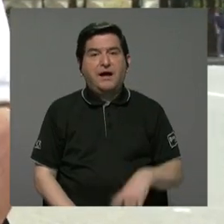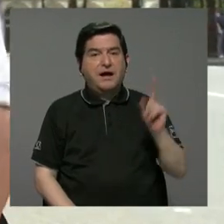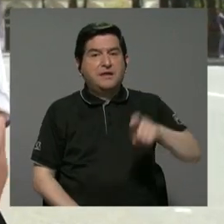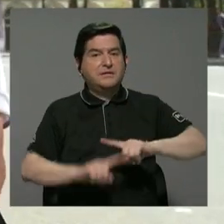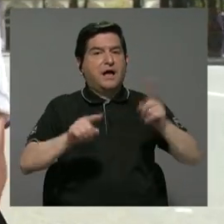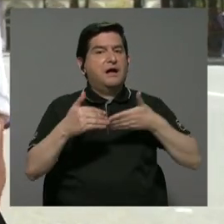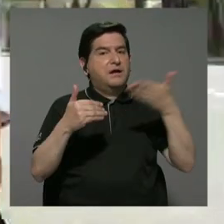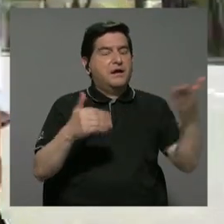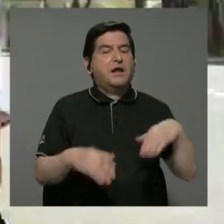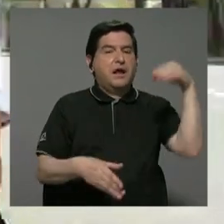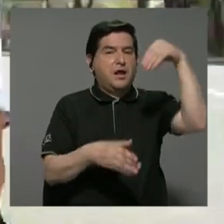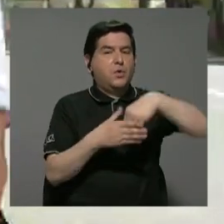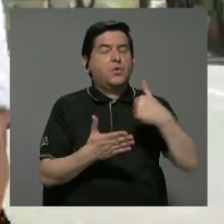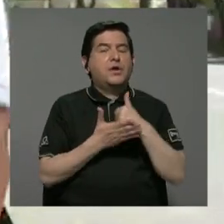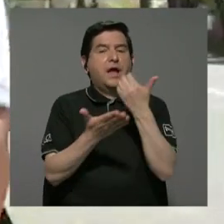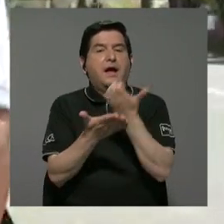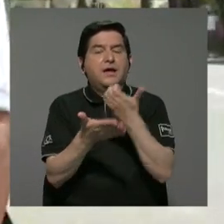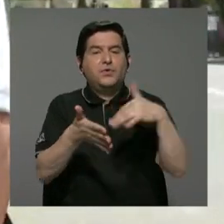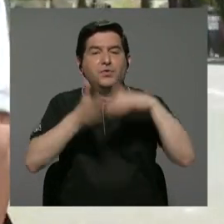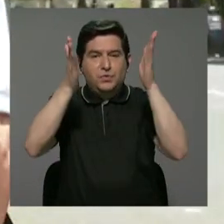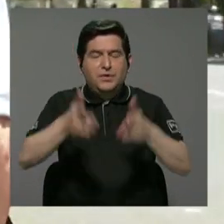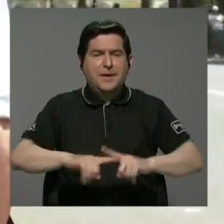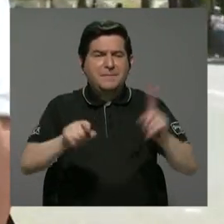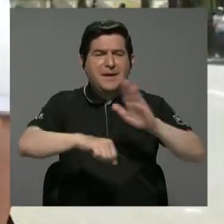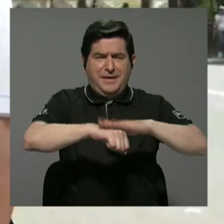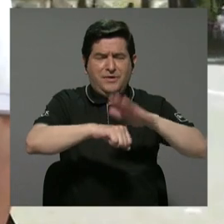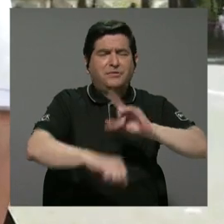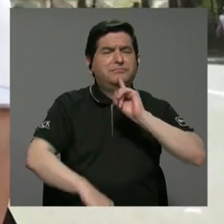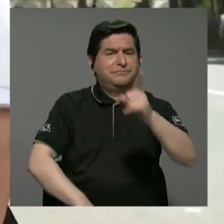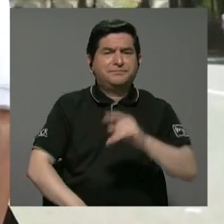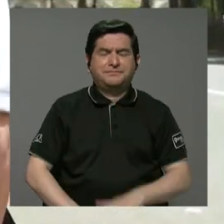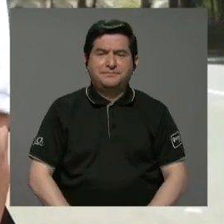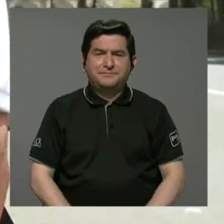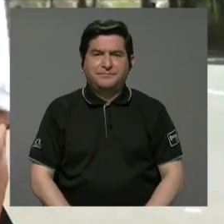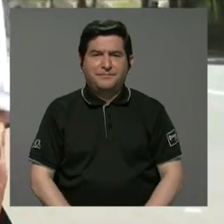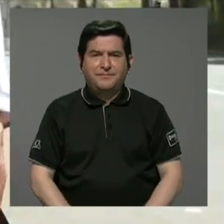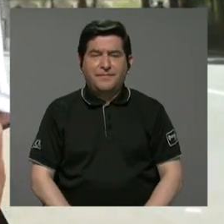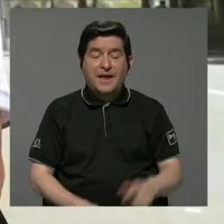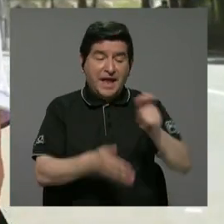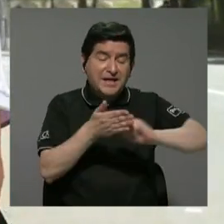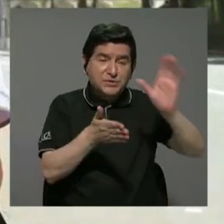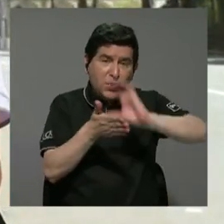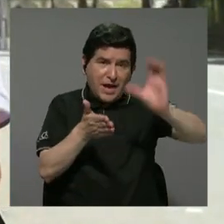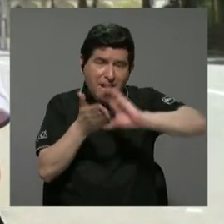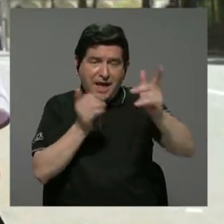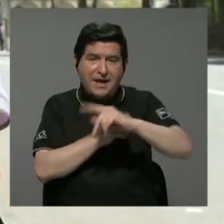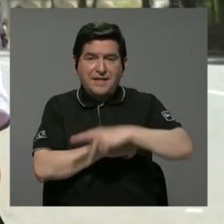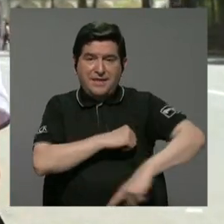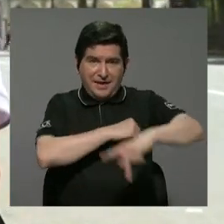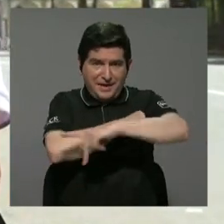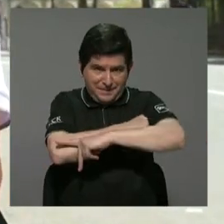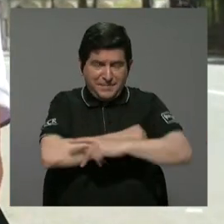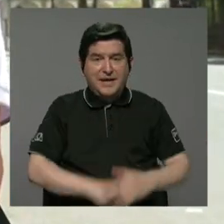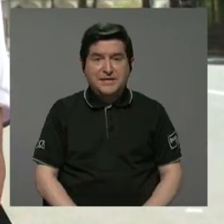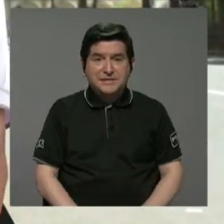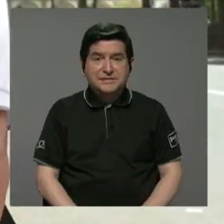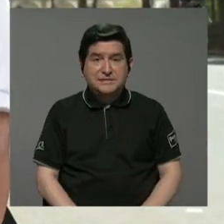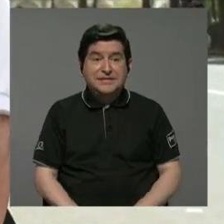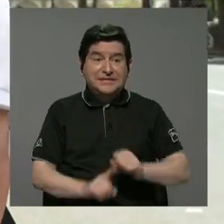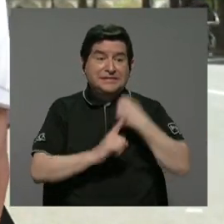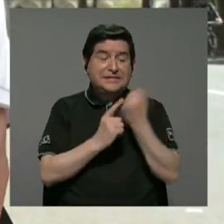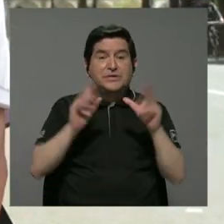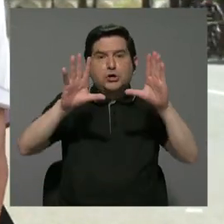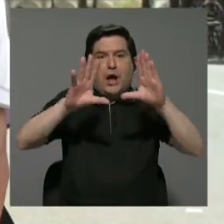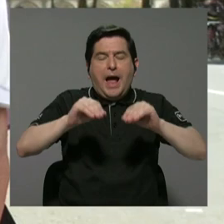varias cosas, entre ellas becas. Pero déjeme contarle que además, como la primaria y la secundaria de este país están en un llamado